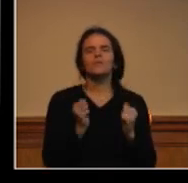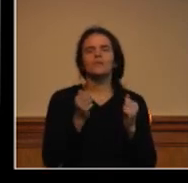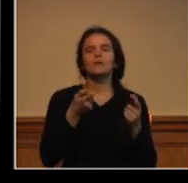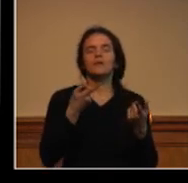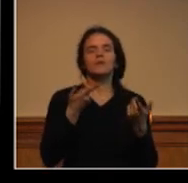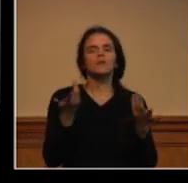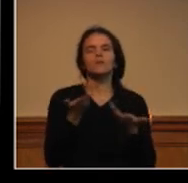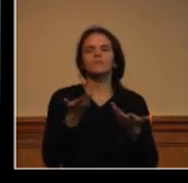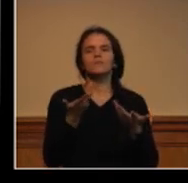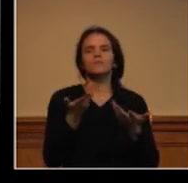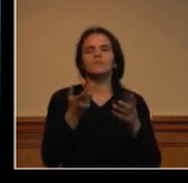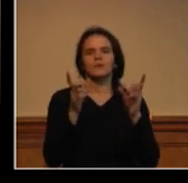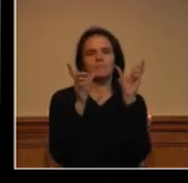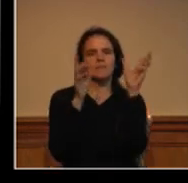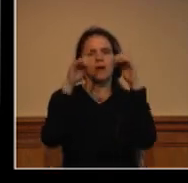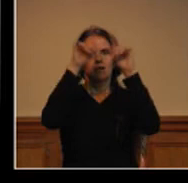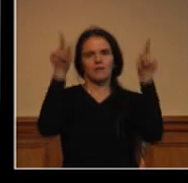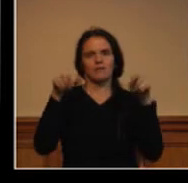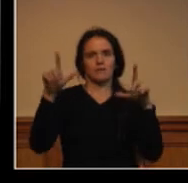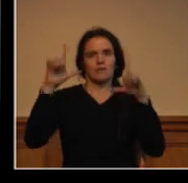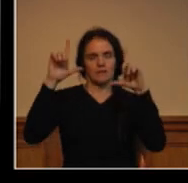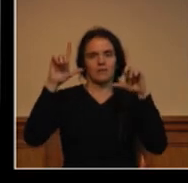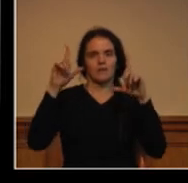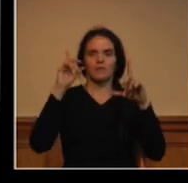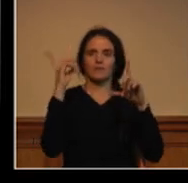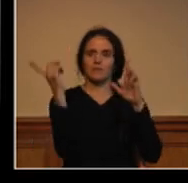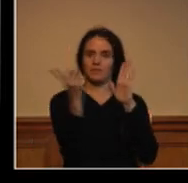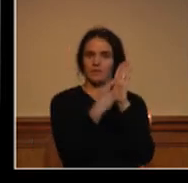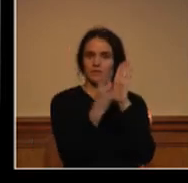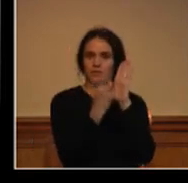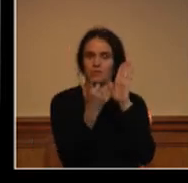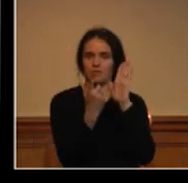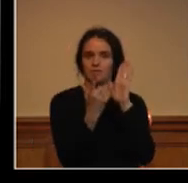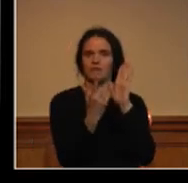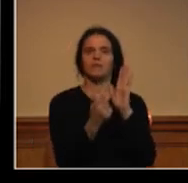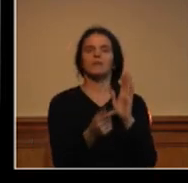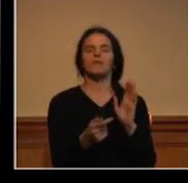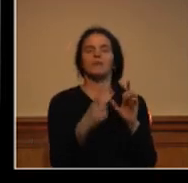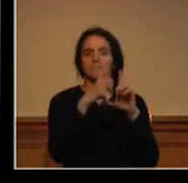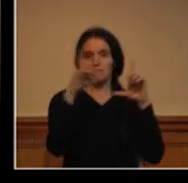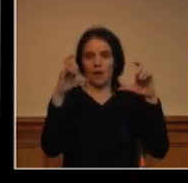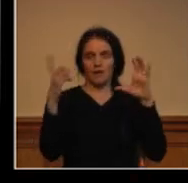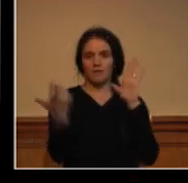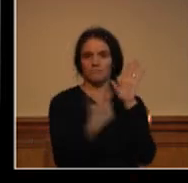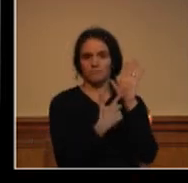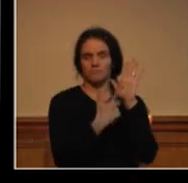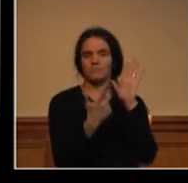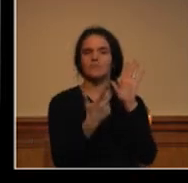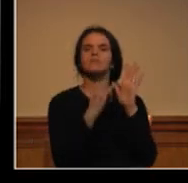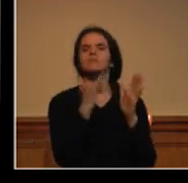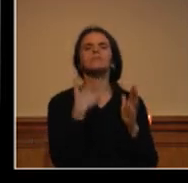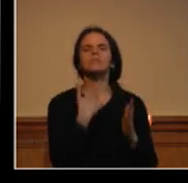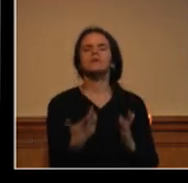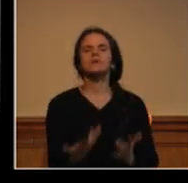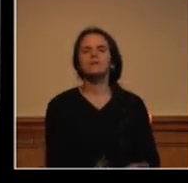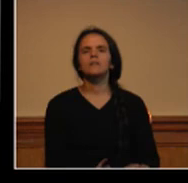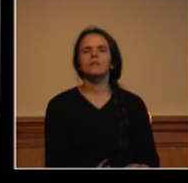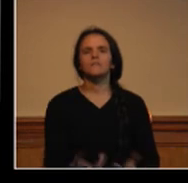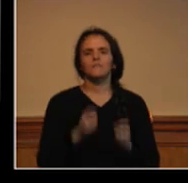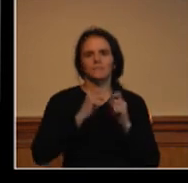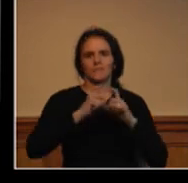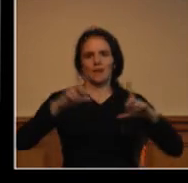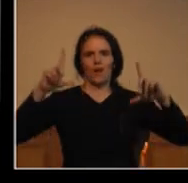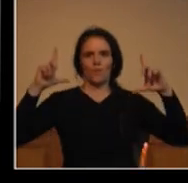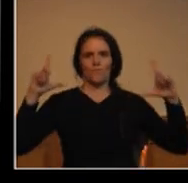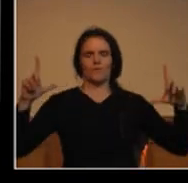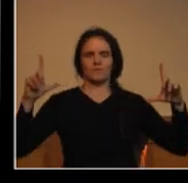contar a través de la imagen. Si le hacemos doble clic, a las imágenes, lo vamos a tener aumentado,